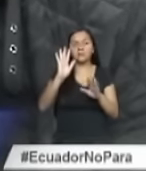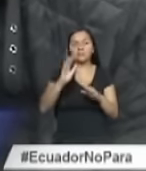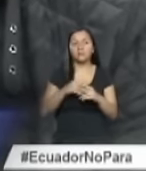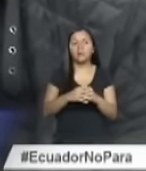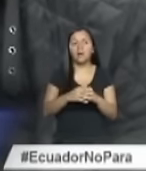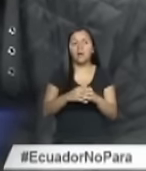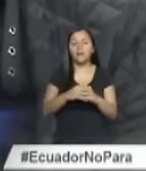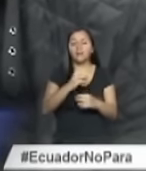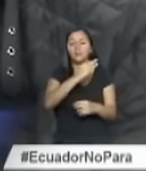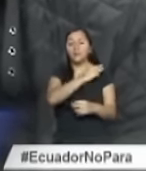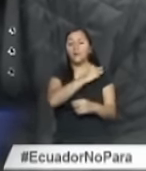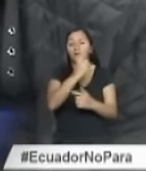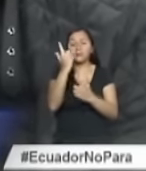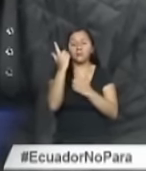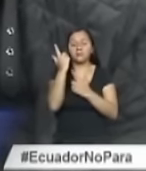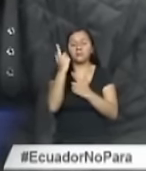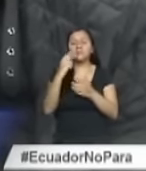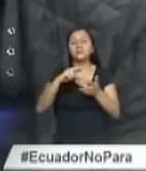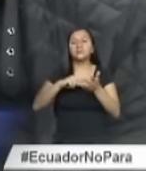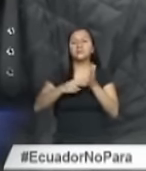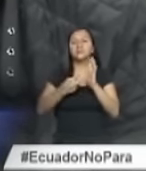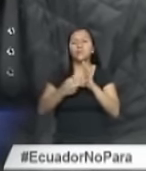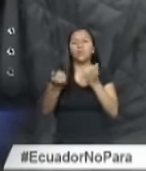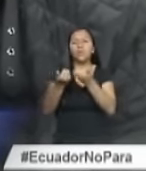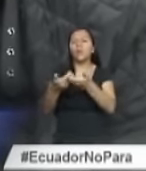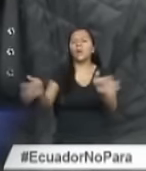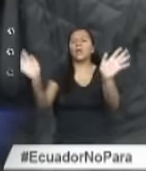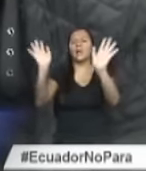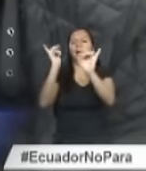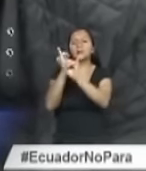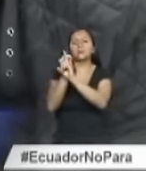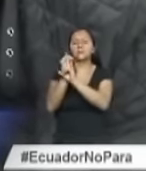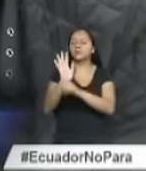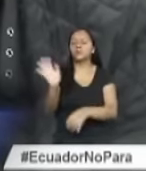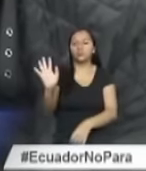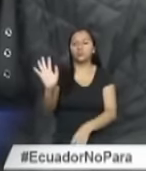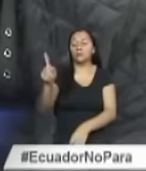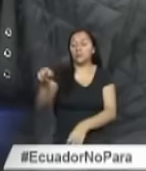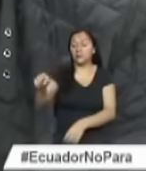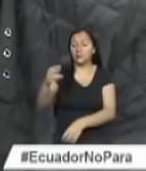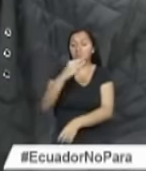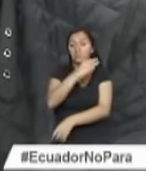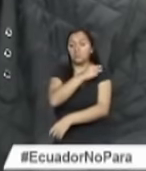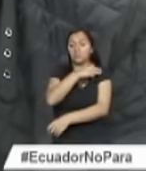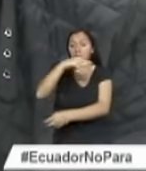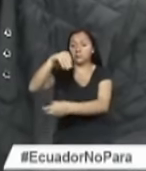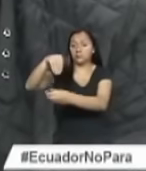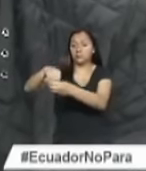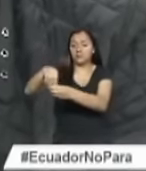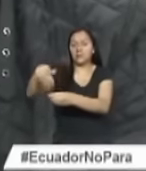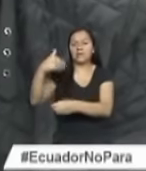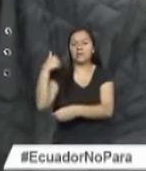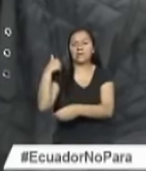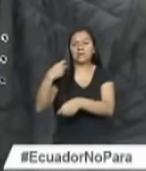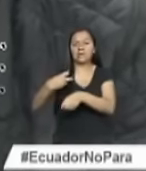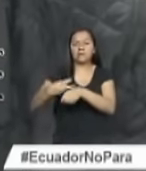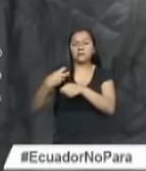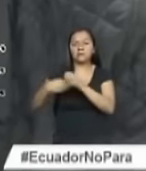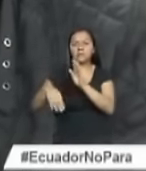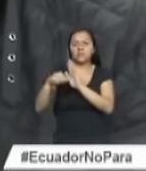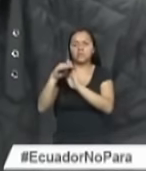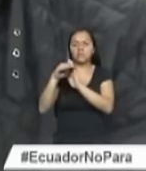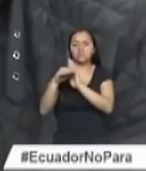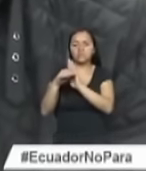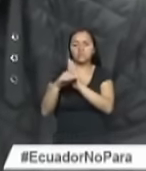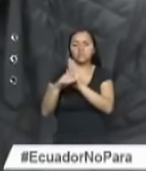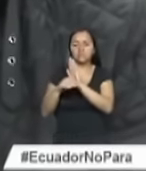institución común y corriente, ¿no? Son una institución que por su misma característica, por tener el monopolio de legítimo, digamos, por lo